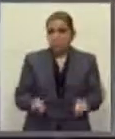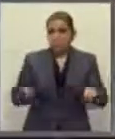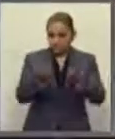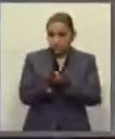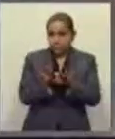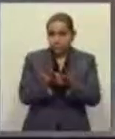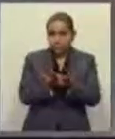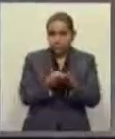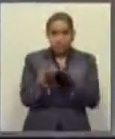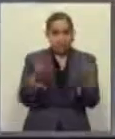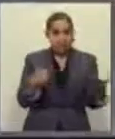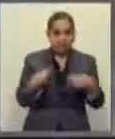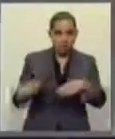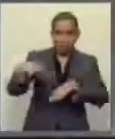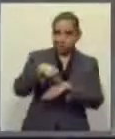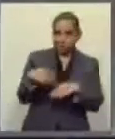hacer uso de esta tribuna